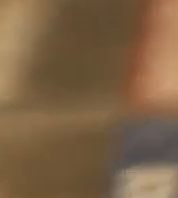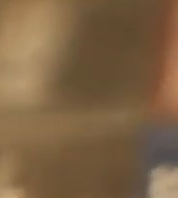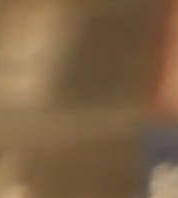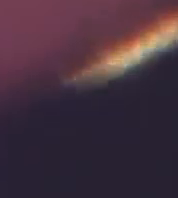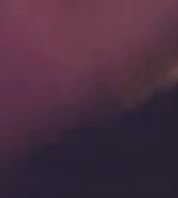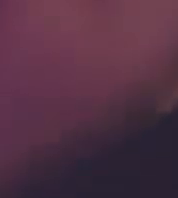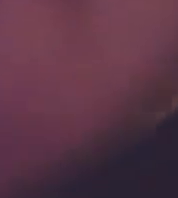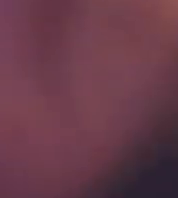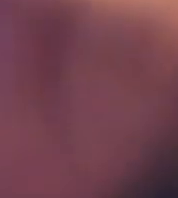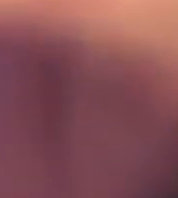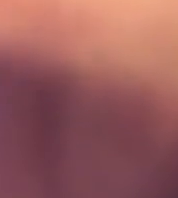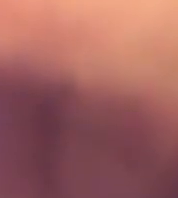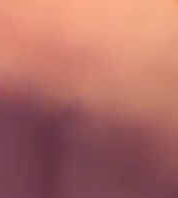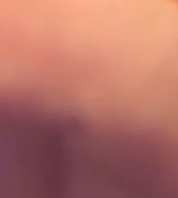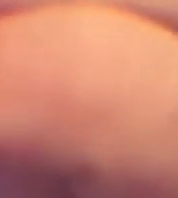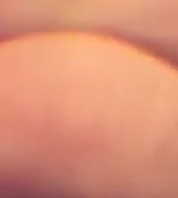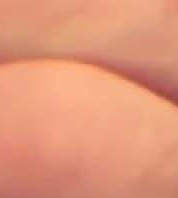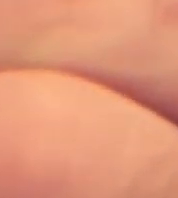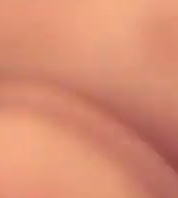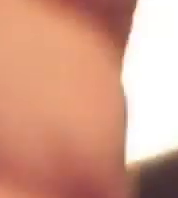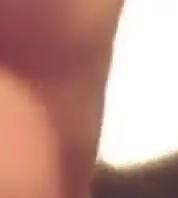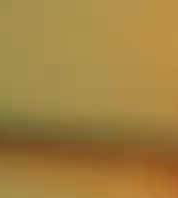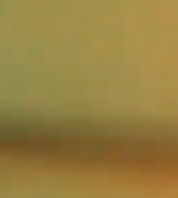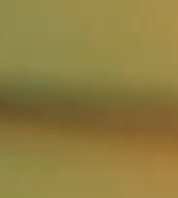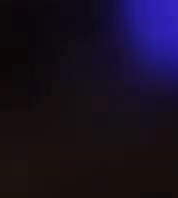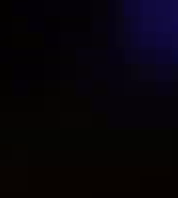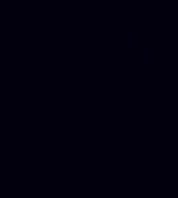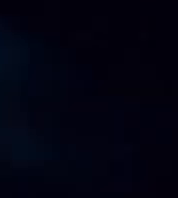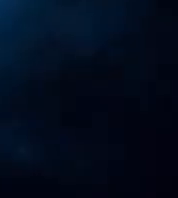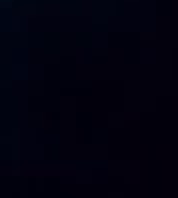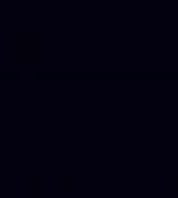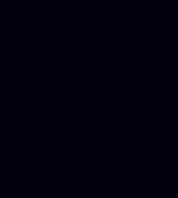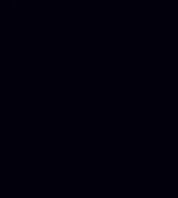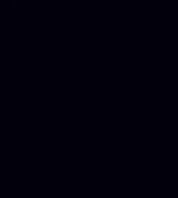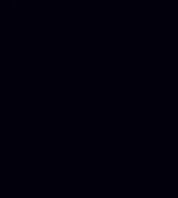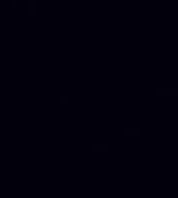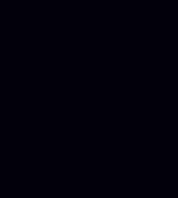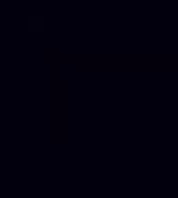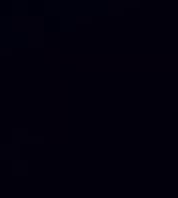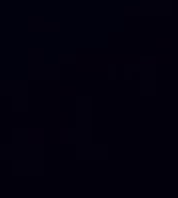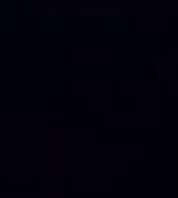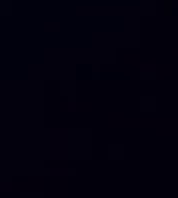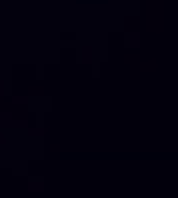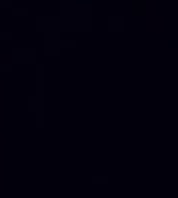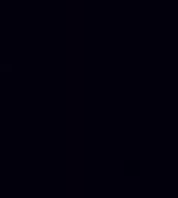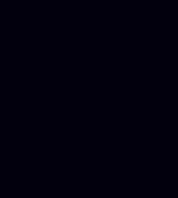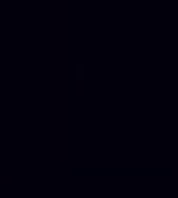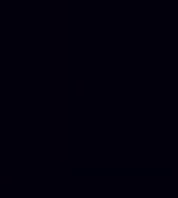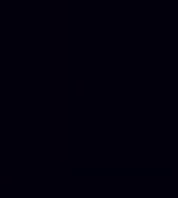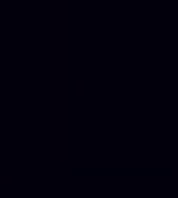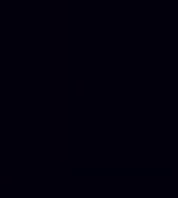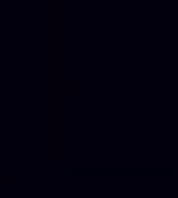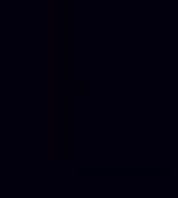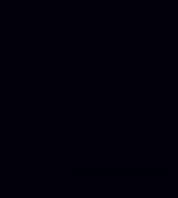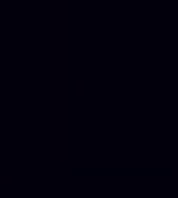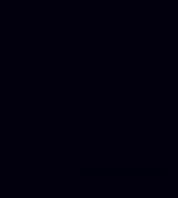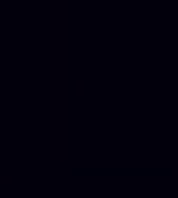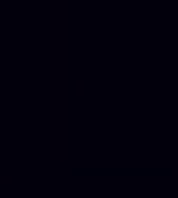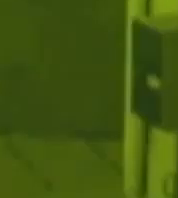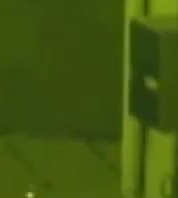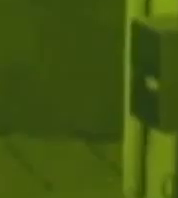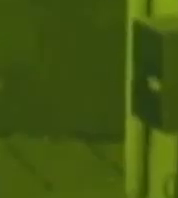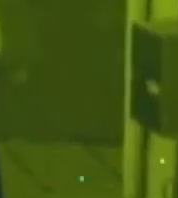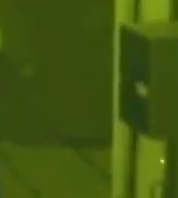para vos, todos los sábados a partir de las 8 de la noche. Solo en 13, Costa Rica